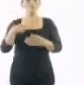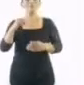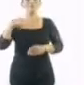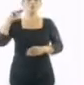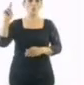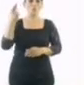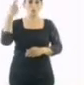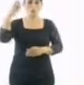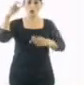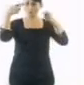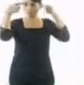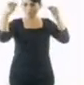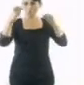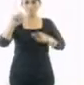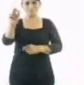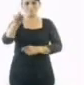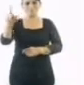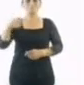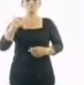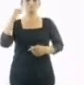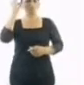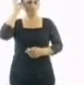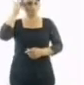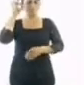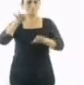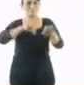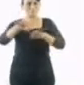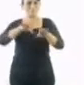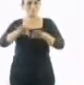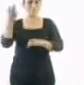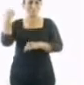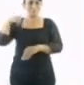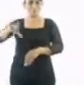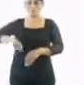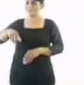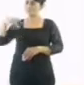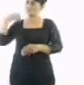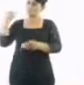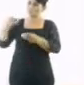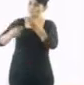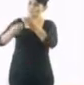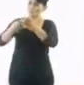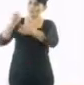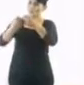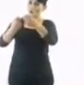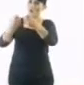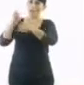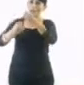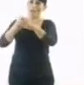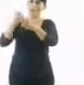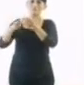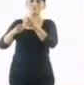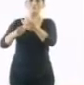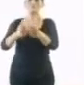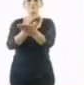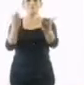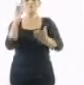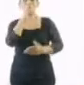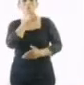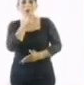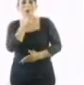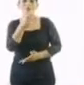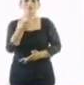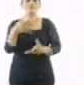Soy egresada de la UAC, profesionista, servidora pública desde hace muchos años y siempre preocupada por las necesidades